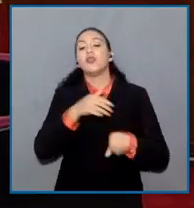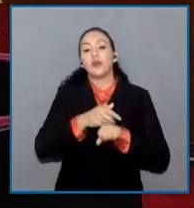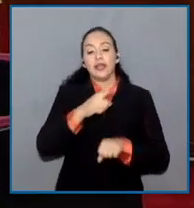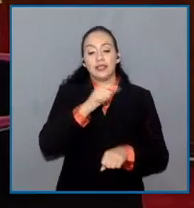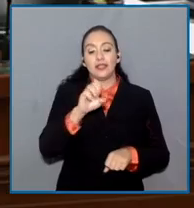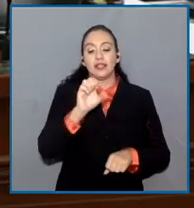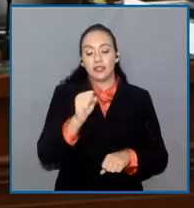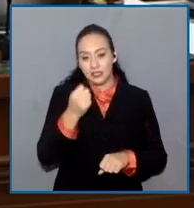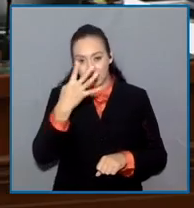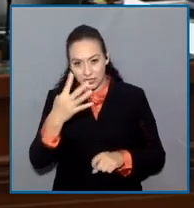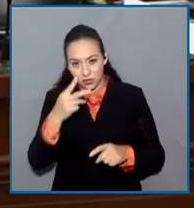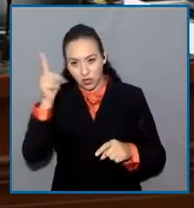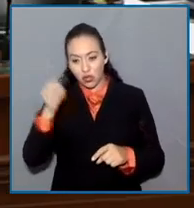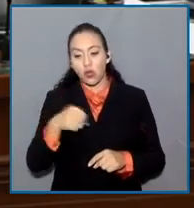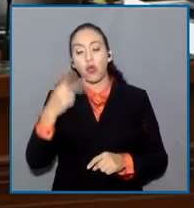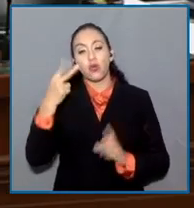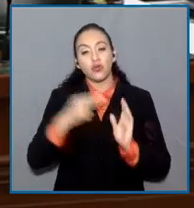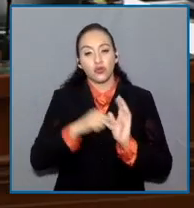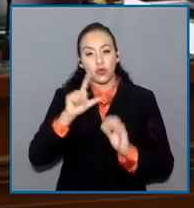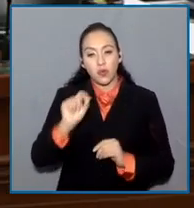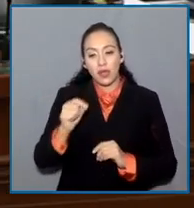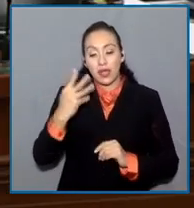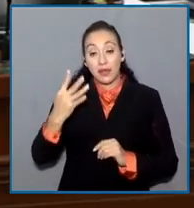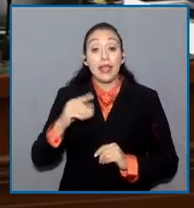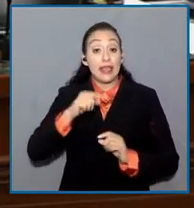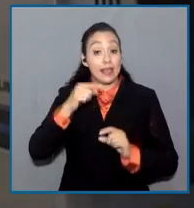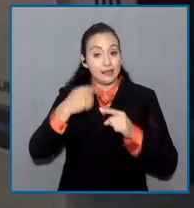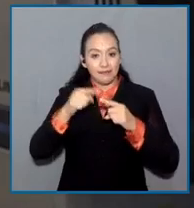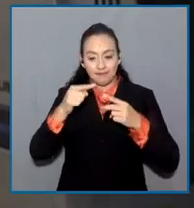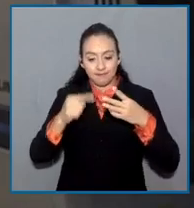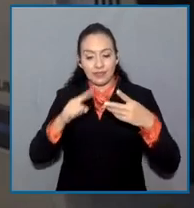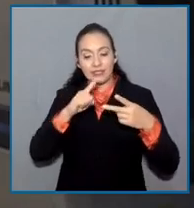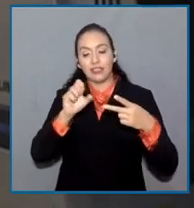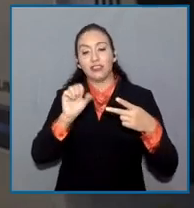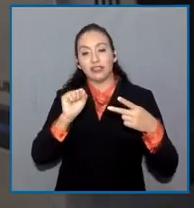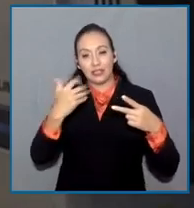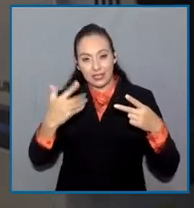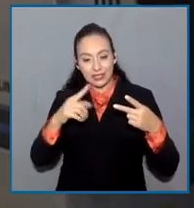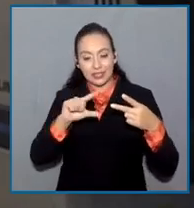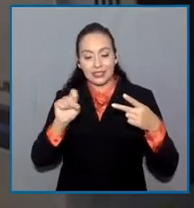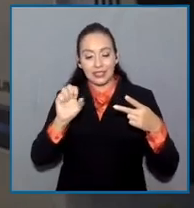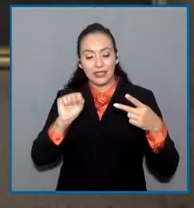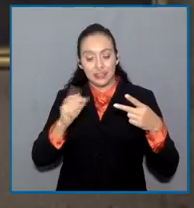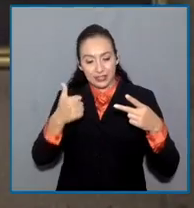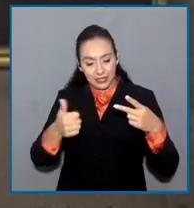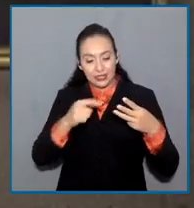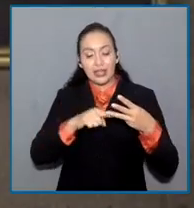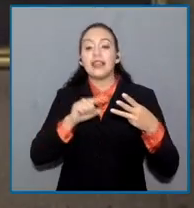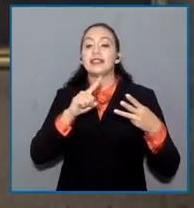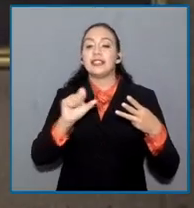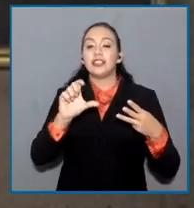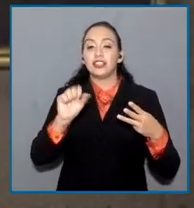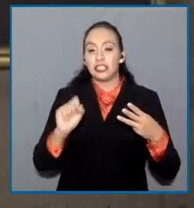164/2024 y sus acumuladas 165, 166, 167 y